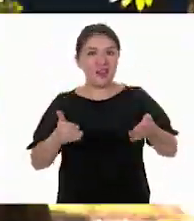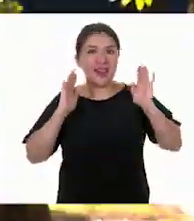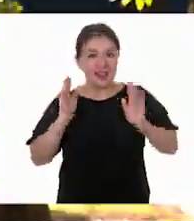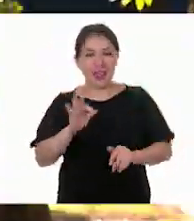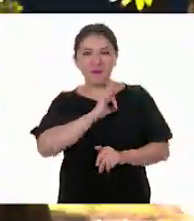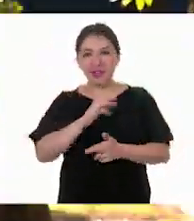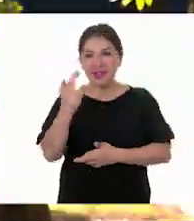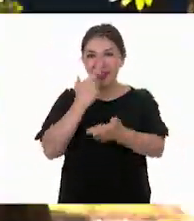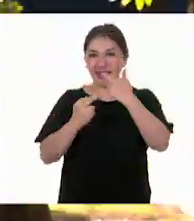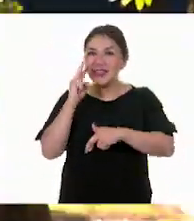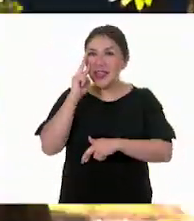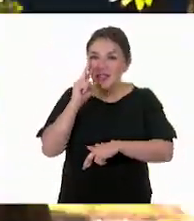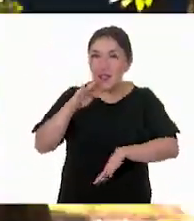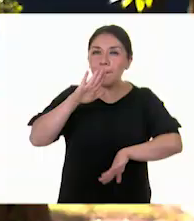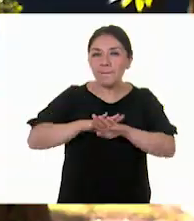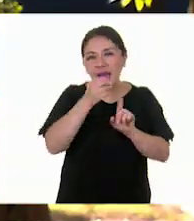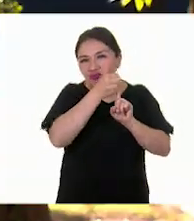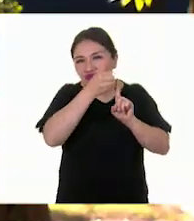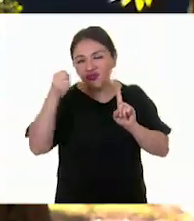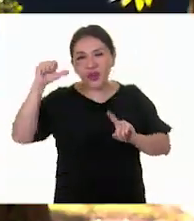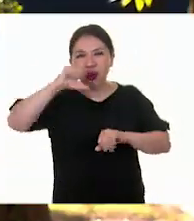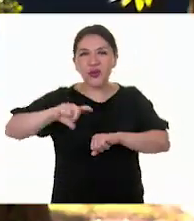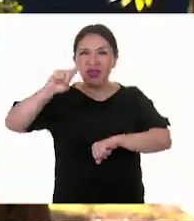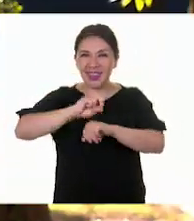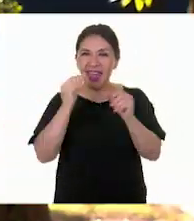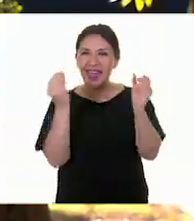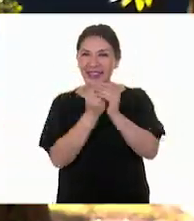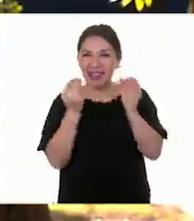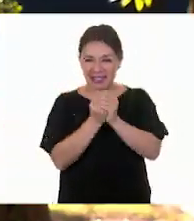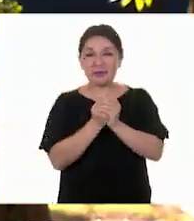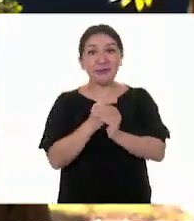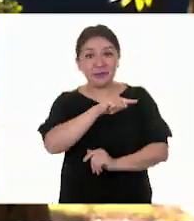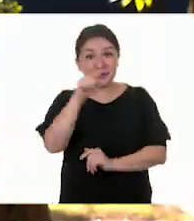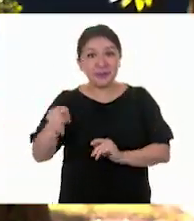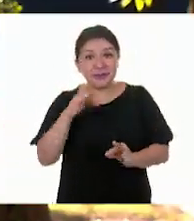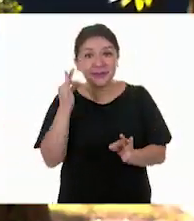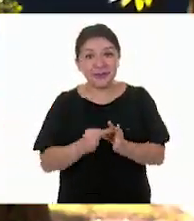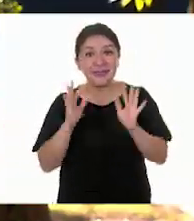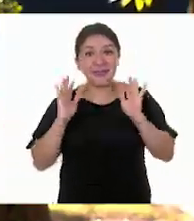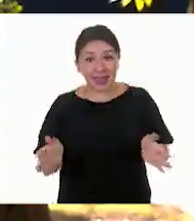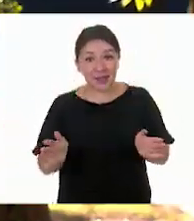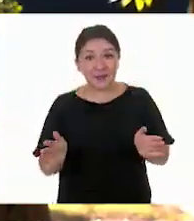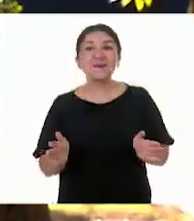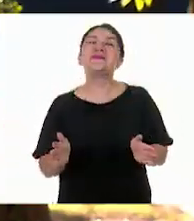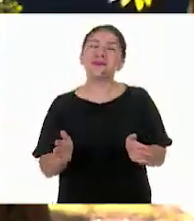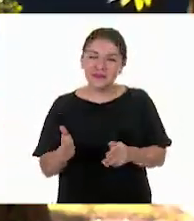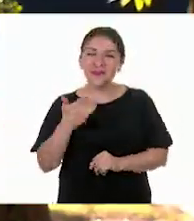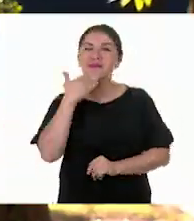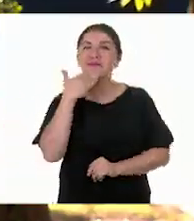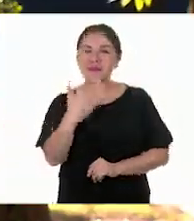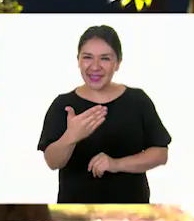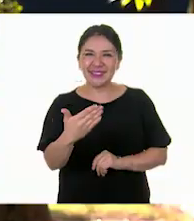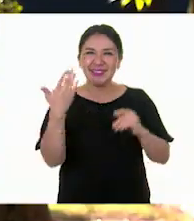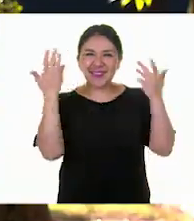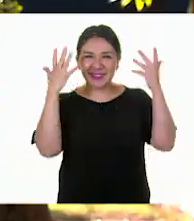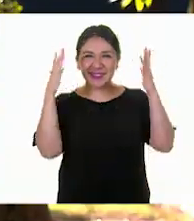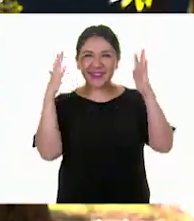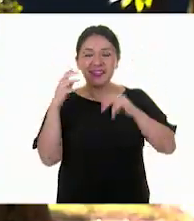es momento de seguir con el programa de hoy. ¿Listas? ¿Listos?